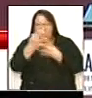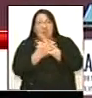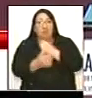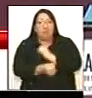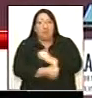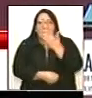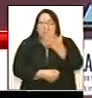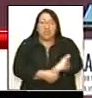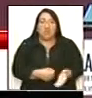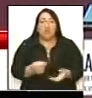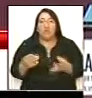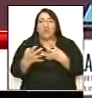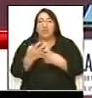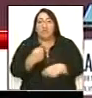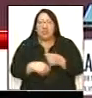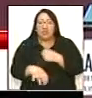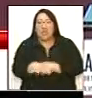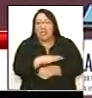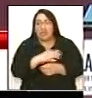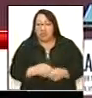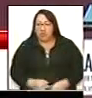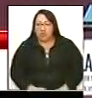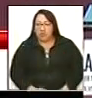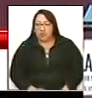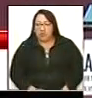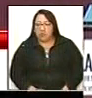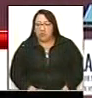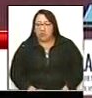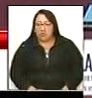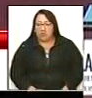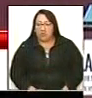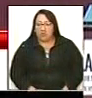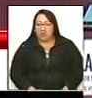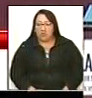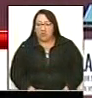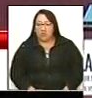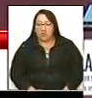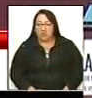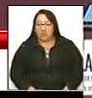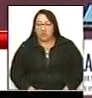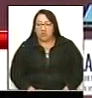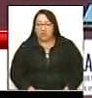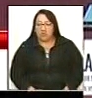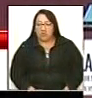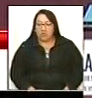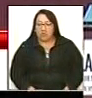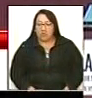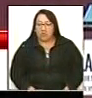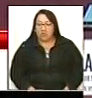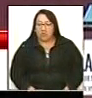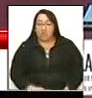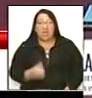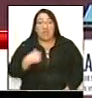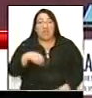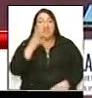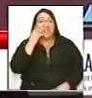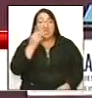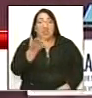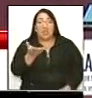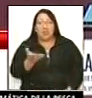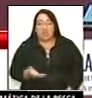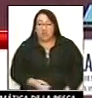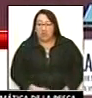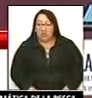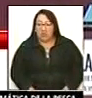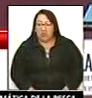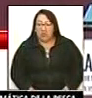vendió territorio, frontera, incluyendo el hito con el Ecuador. El alcalde de Chiclayo